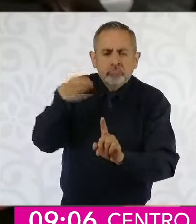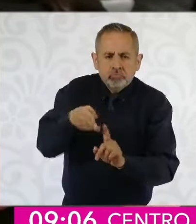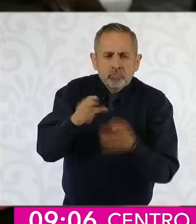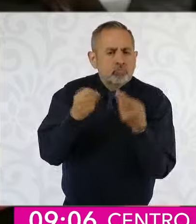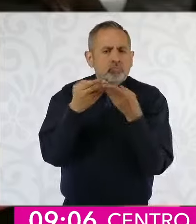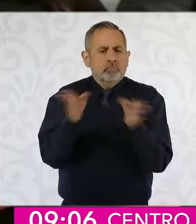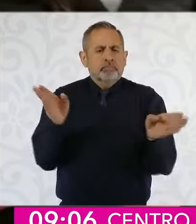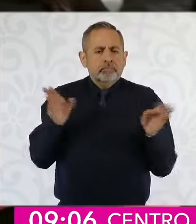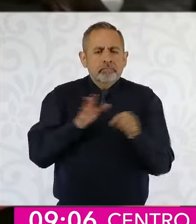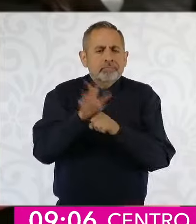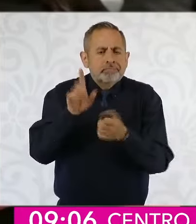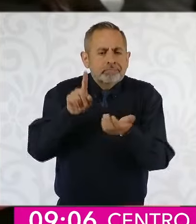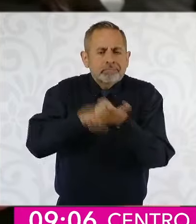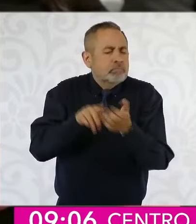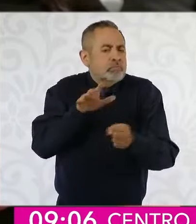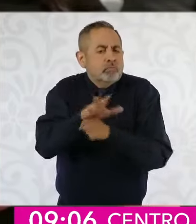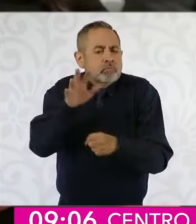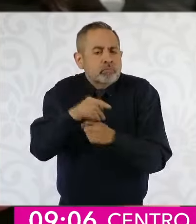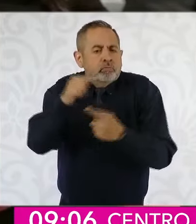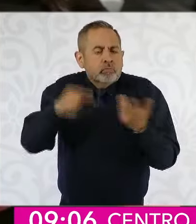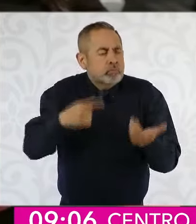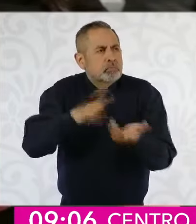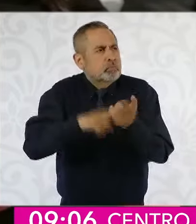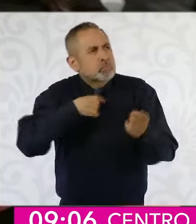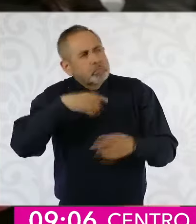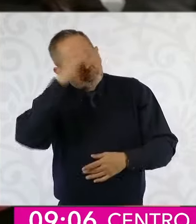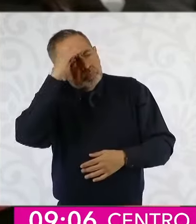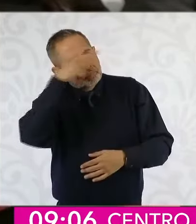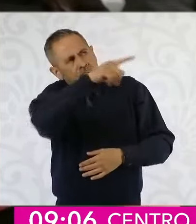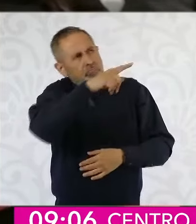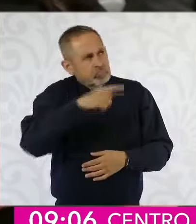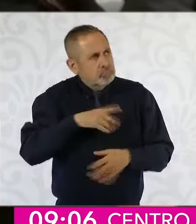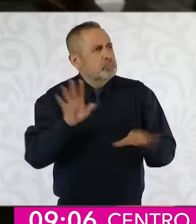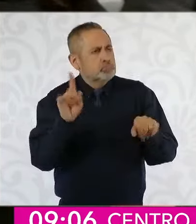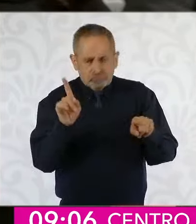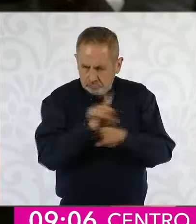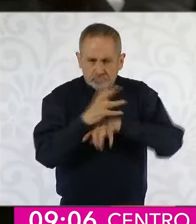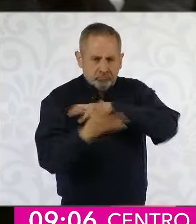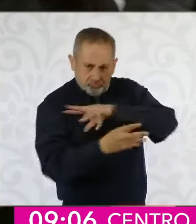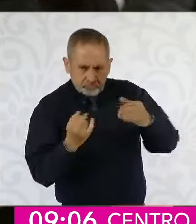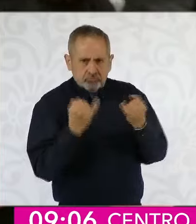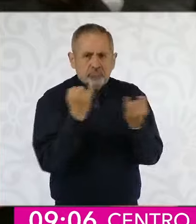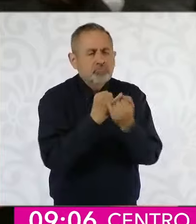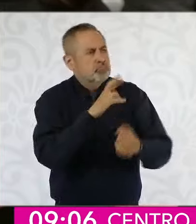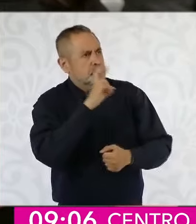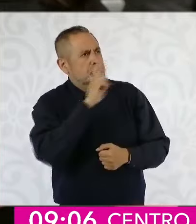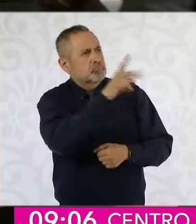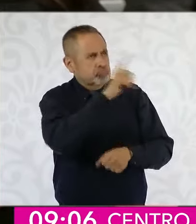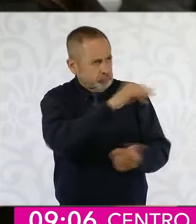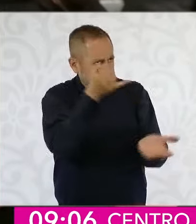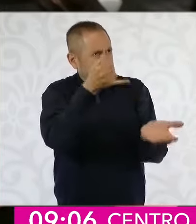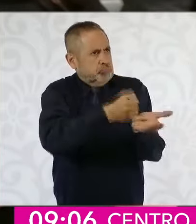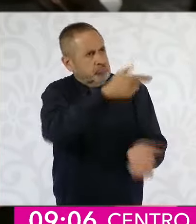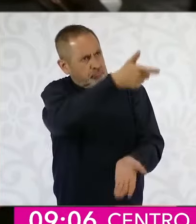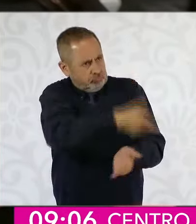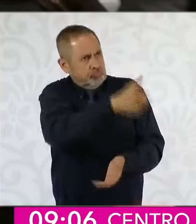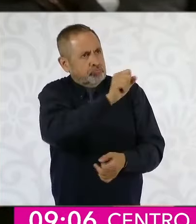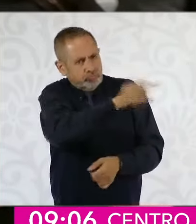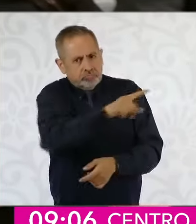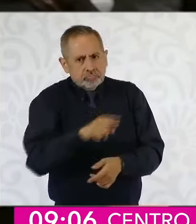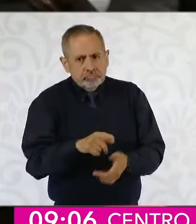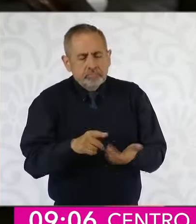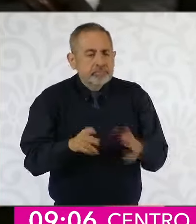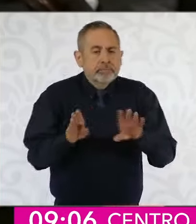serían generalizados? ¿En qué contexto consideraría responder de esa forma? ¿Y cómo evitarían que la inflación